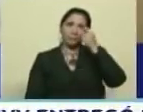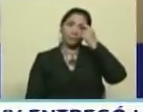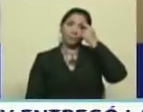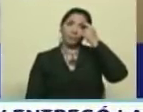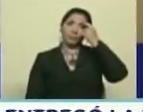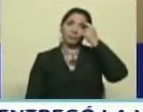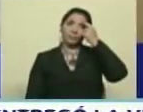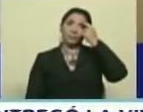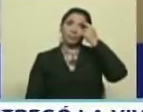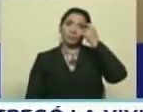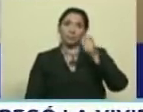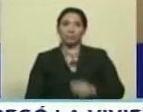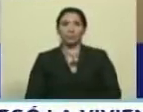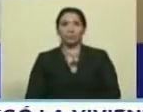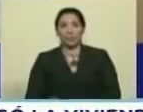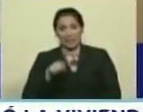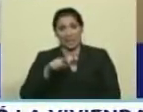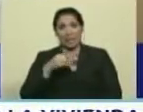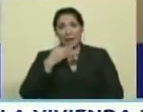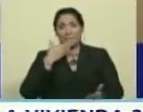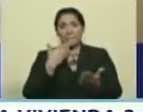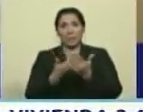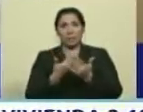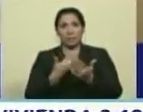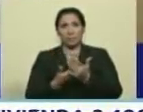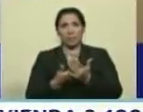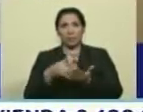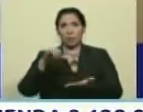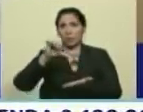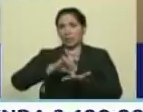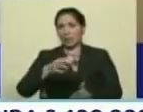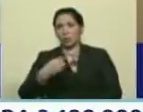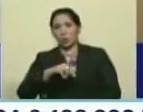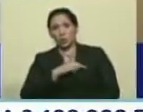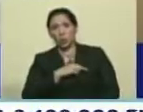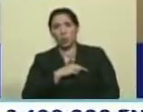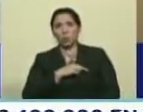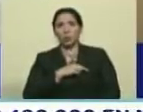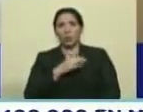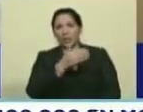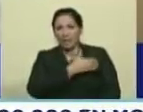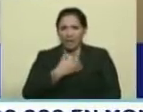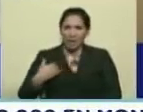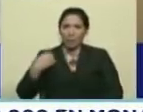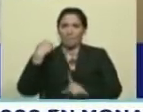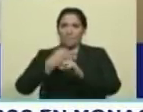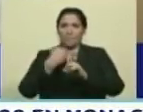Es el planteamiento central que nosotros venimos